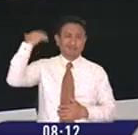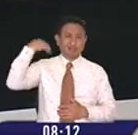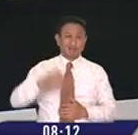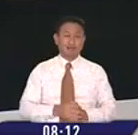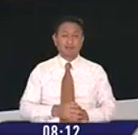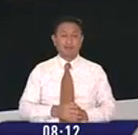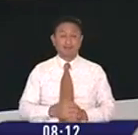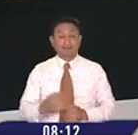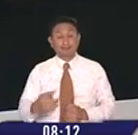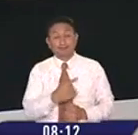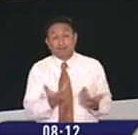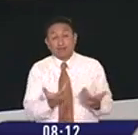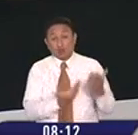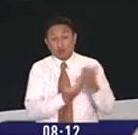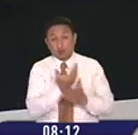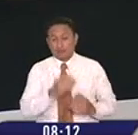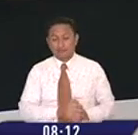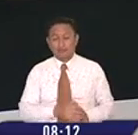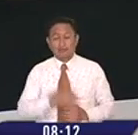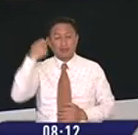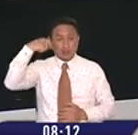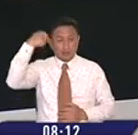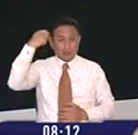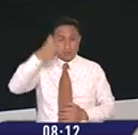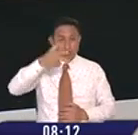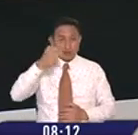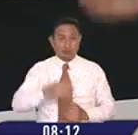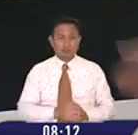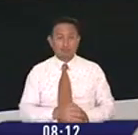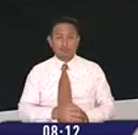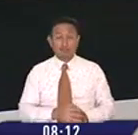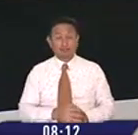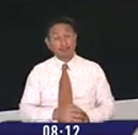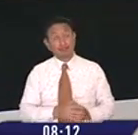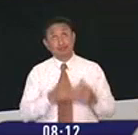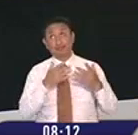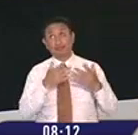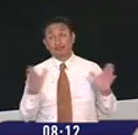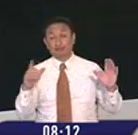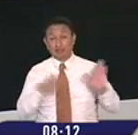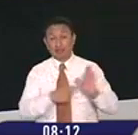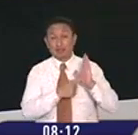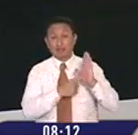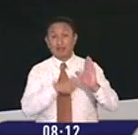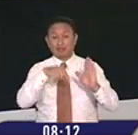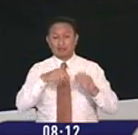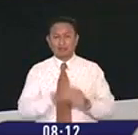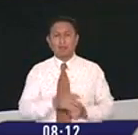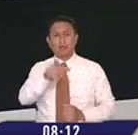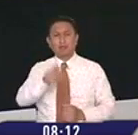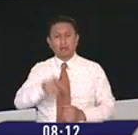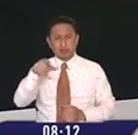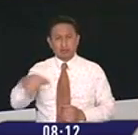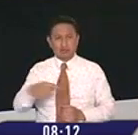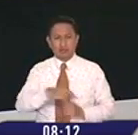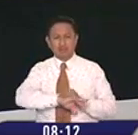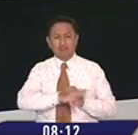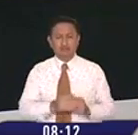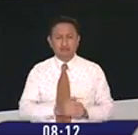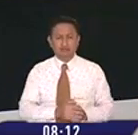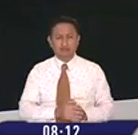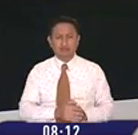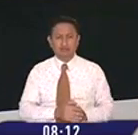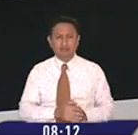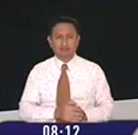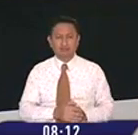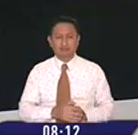Esta, como les digo, no es nueva. En videos de seguridad ampliamente hemos evidenciado cómo actúan los